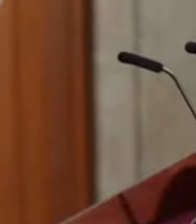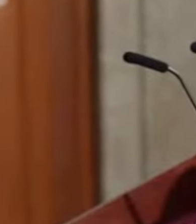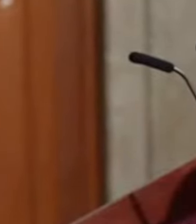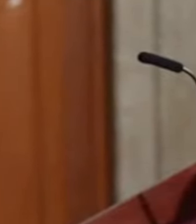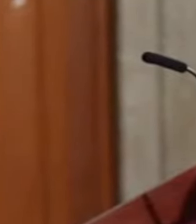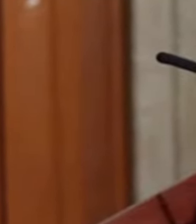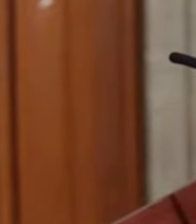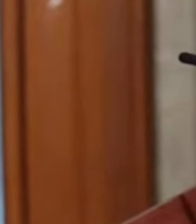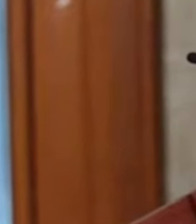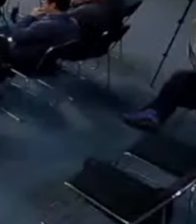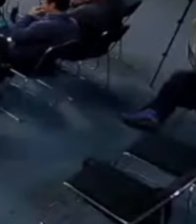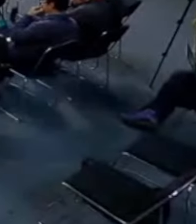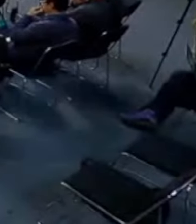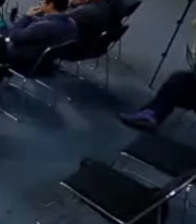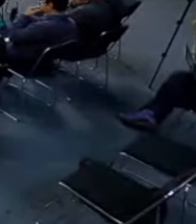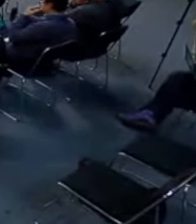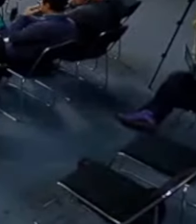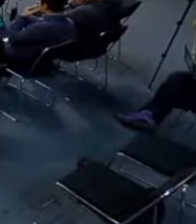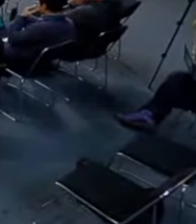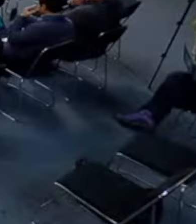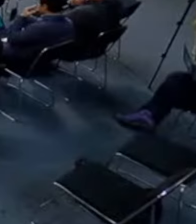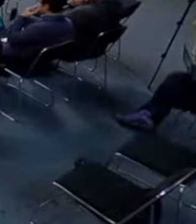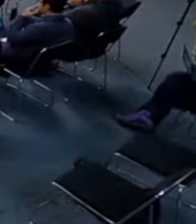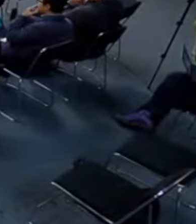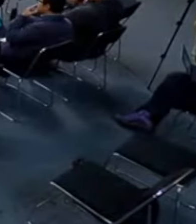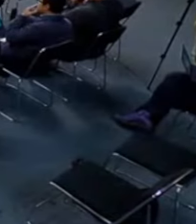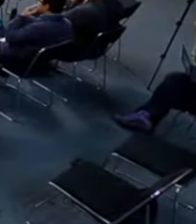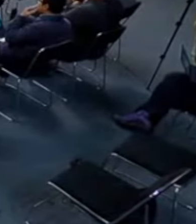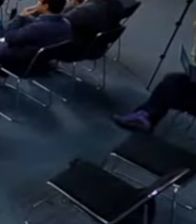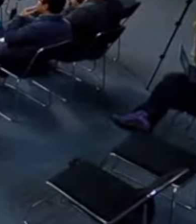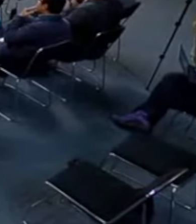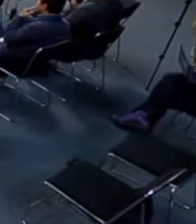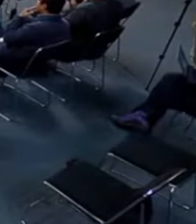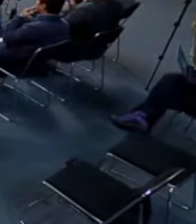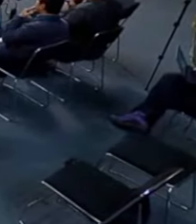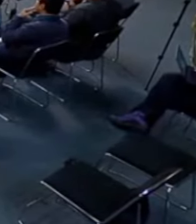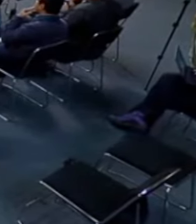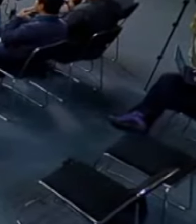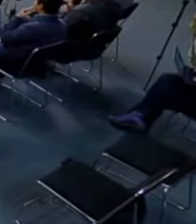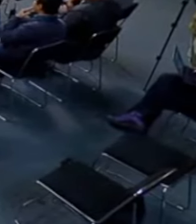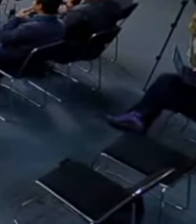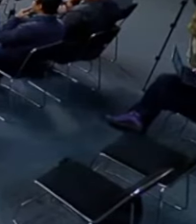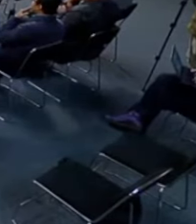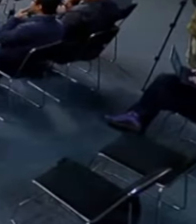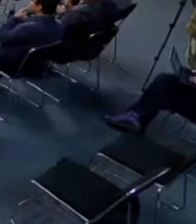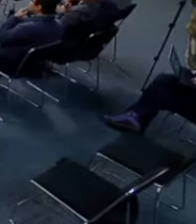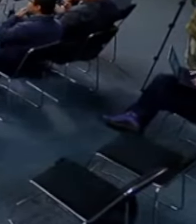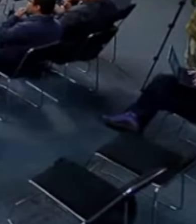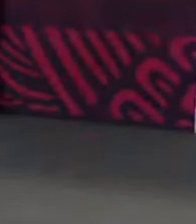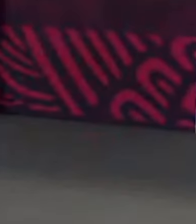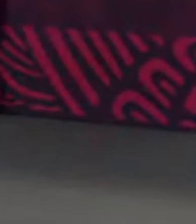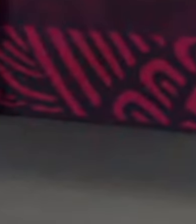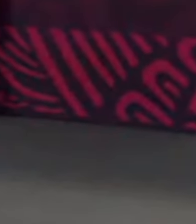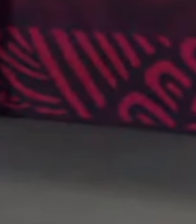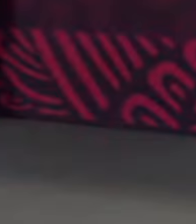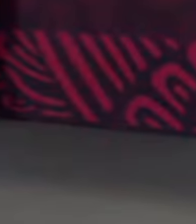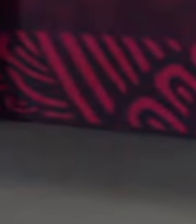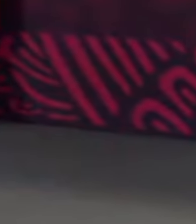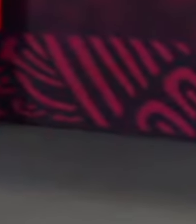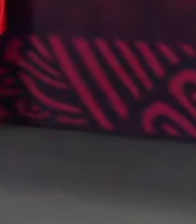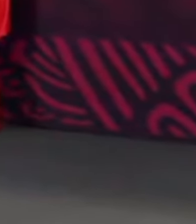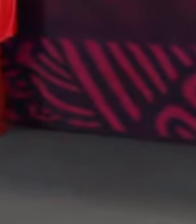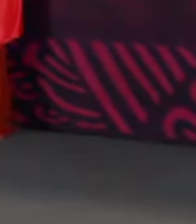estrellado, en las multitudes el hombre que yo amo.